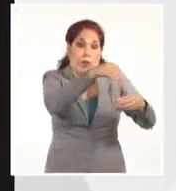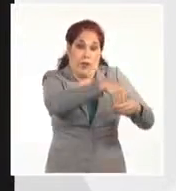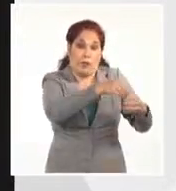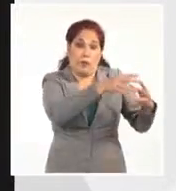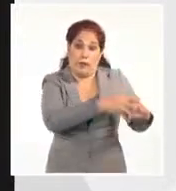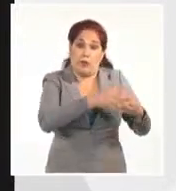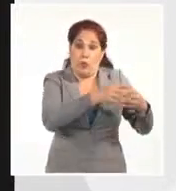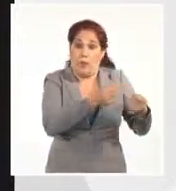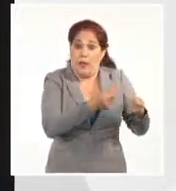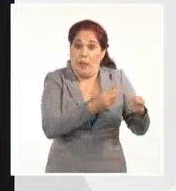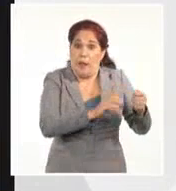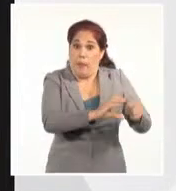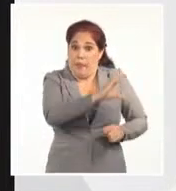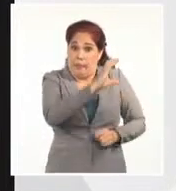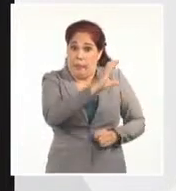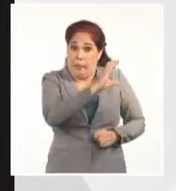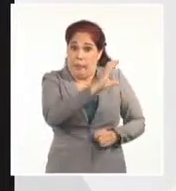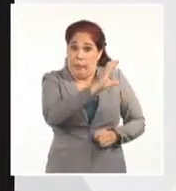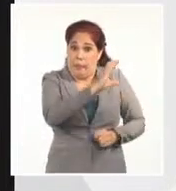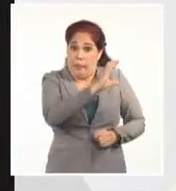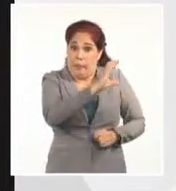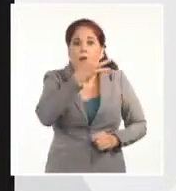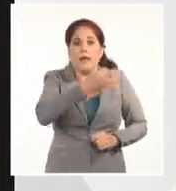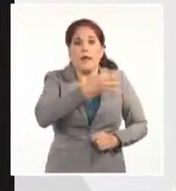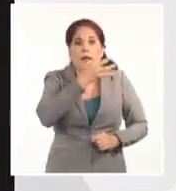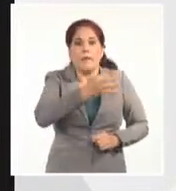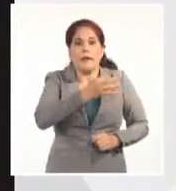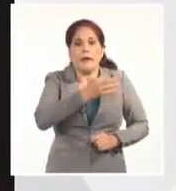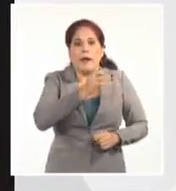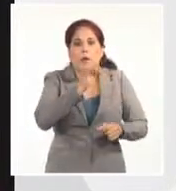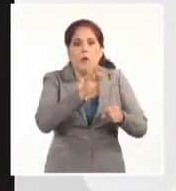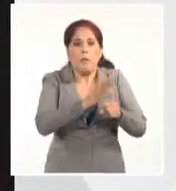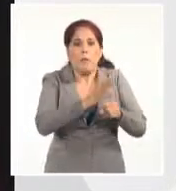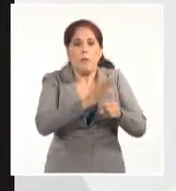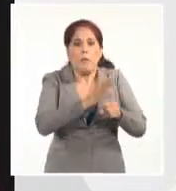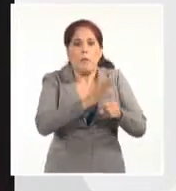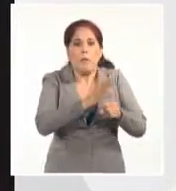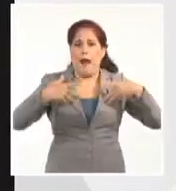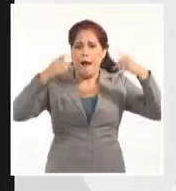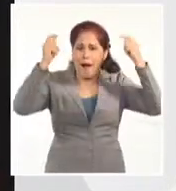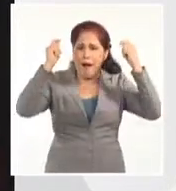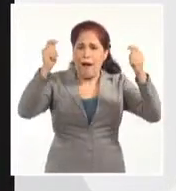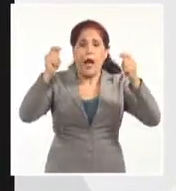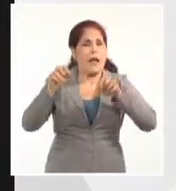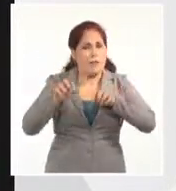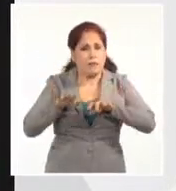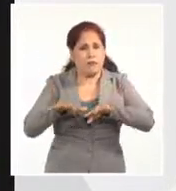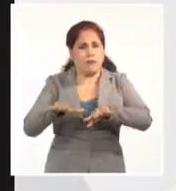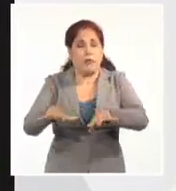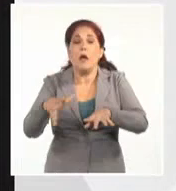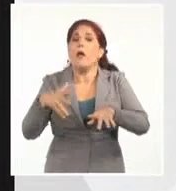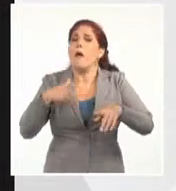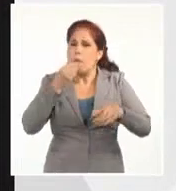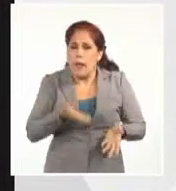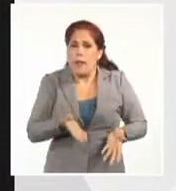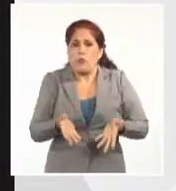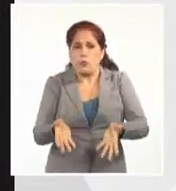cual dice todo el mundo en la calle que está a punto de llegar por